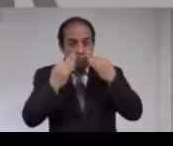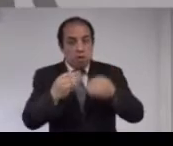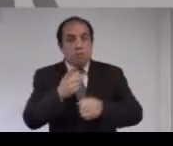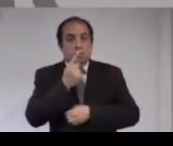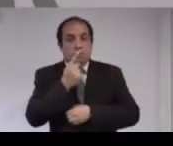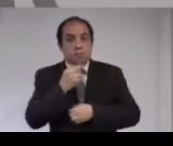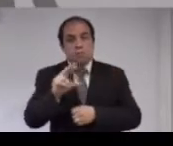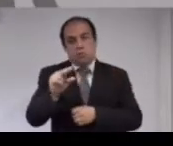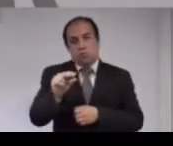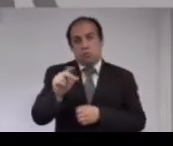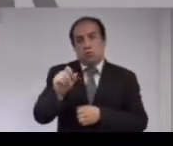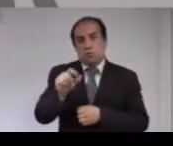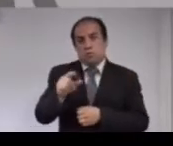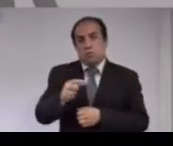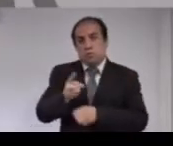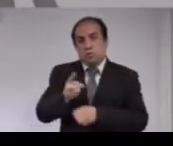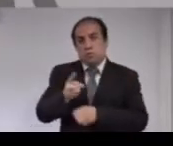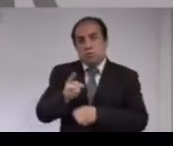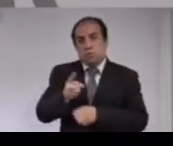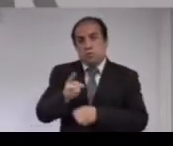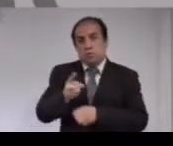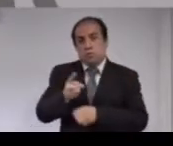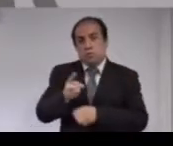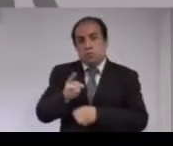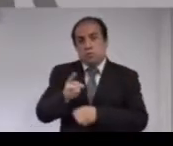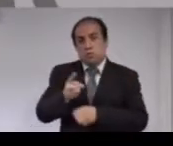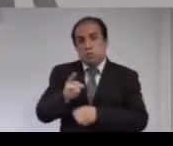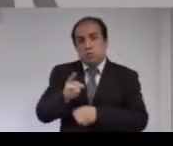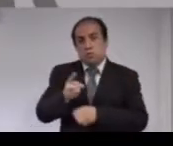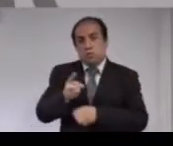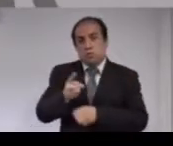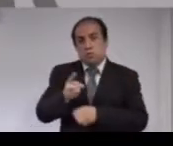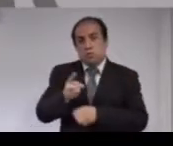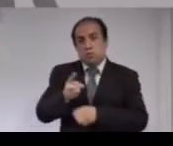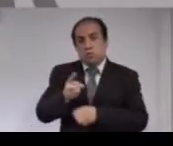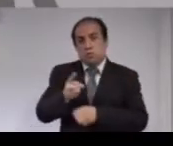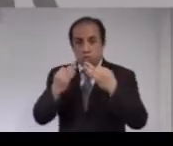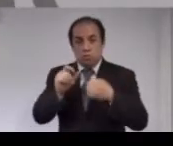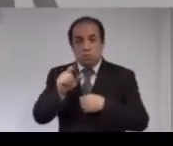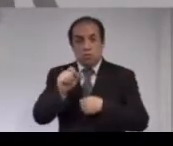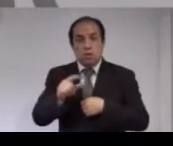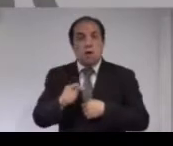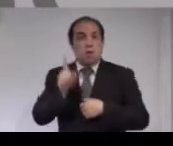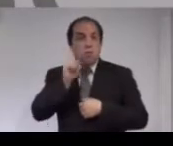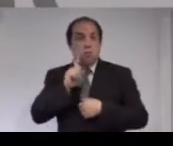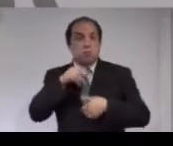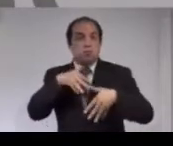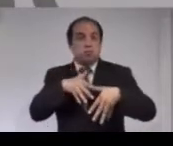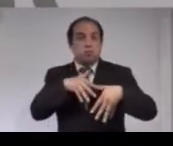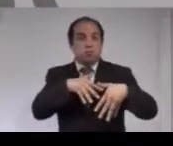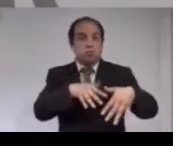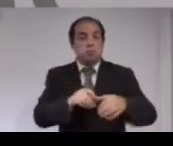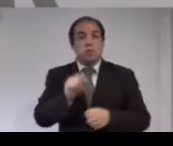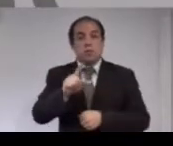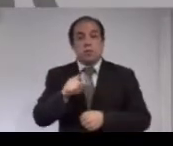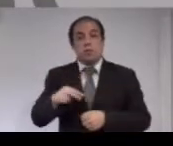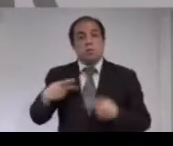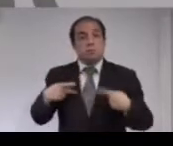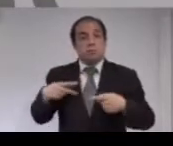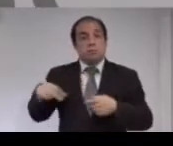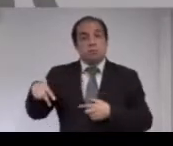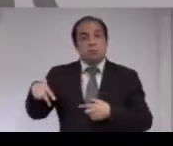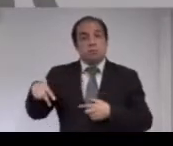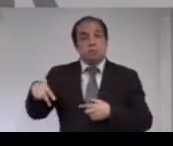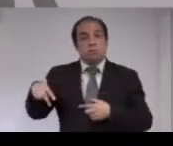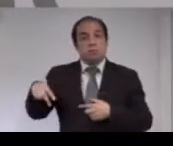por supuesto, se tomaría en cuenta los testimonios de también las manifestantes y transeúntes